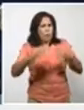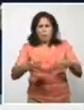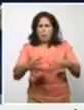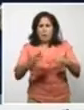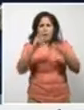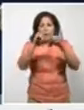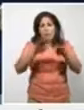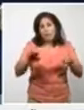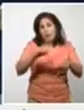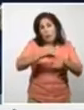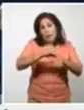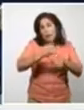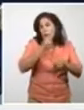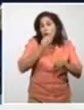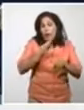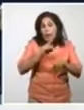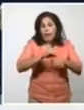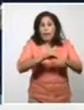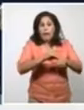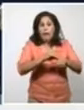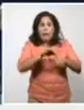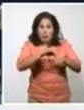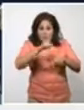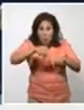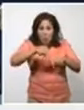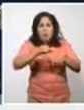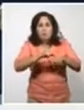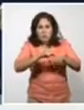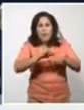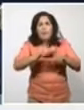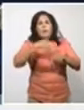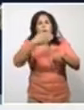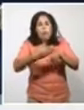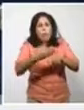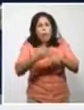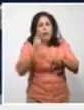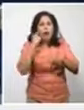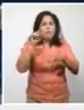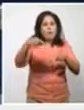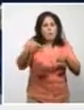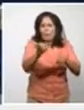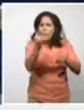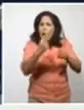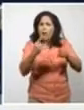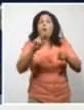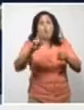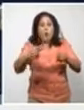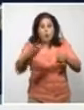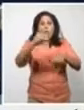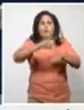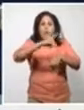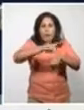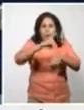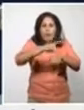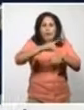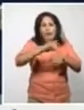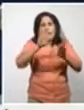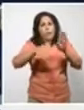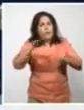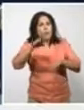así. Porque en el dengue tú padeces el serotipo 1 y después coges el serotipo 2 y el serotipo 3. Y